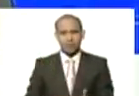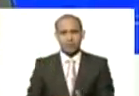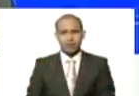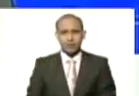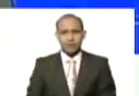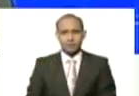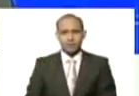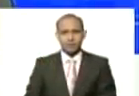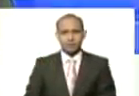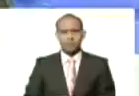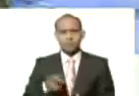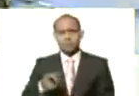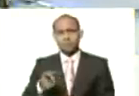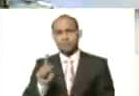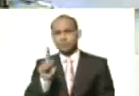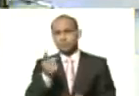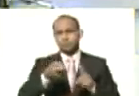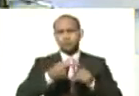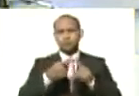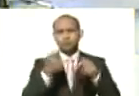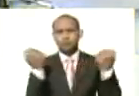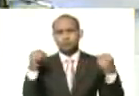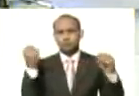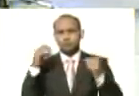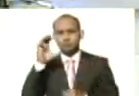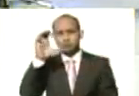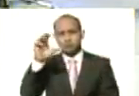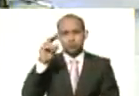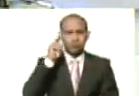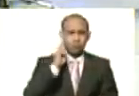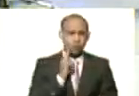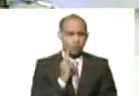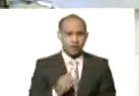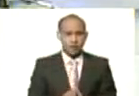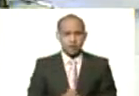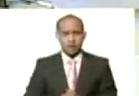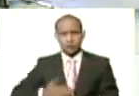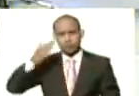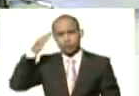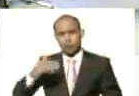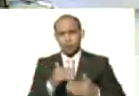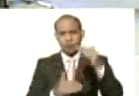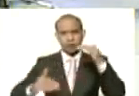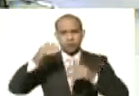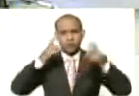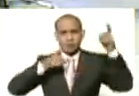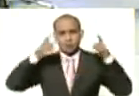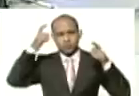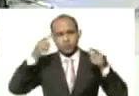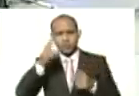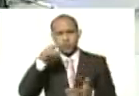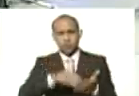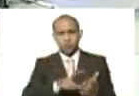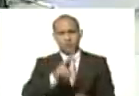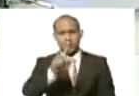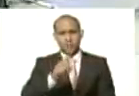Así que hemos hecho este primer ejercicio, escudo bolivariano, comandante supremo Hugo Chávez